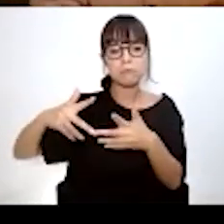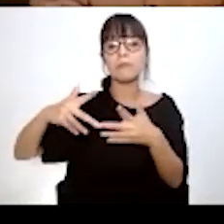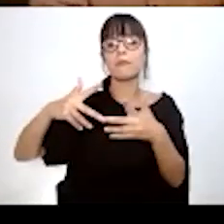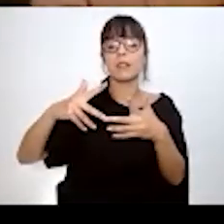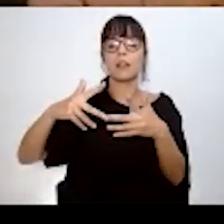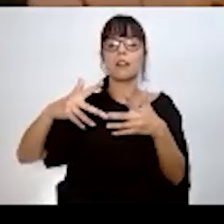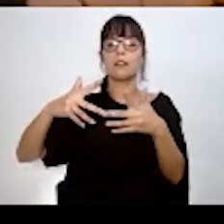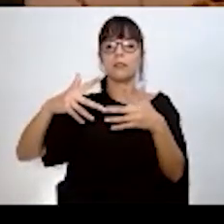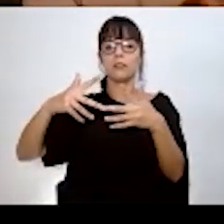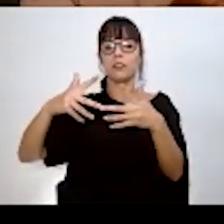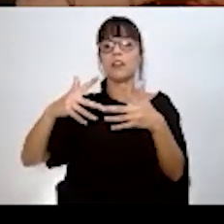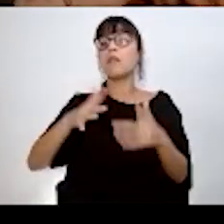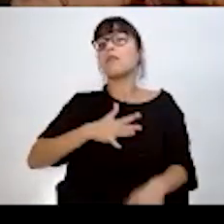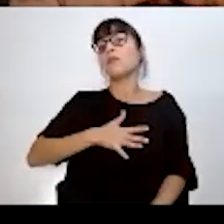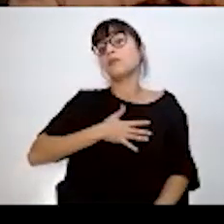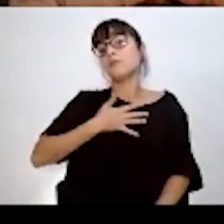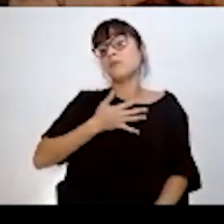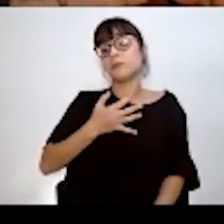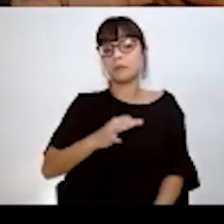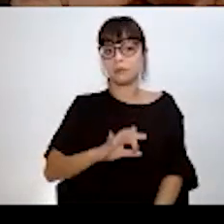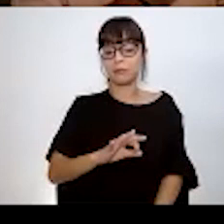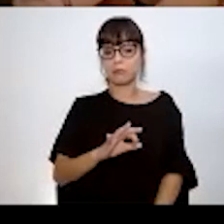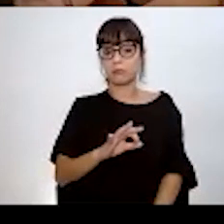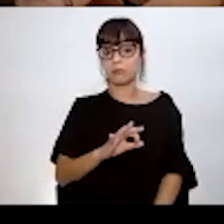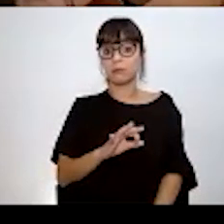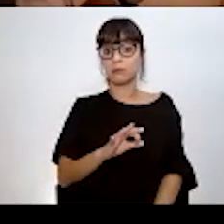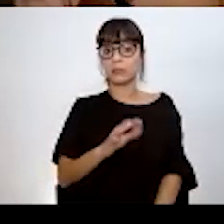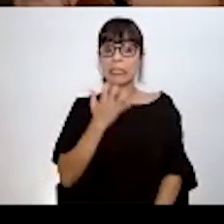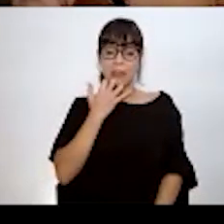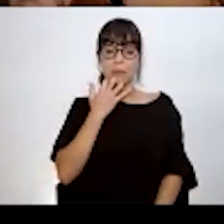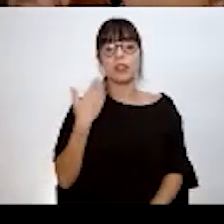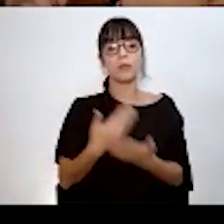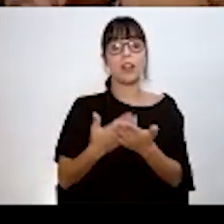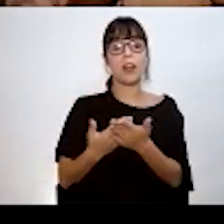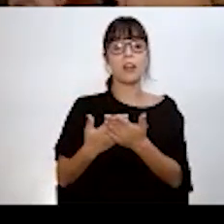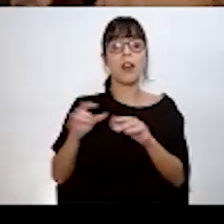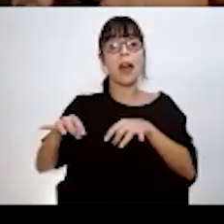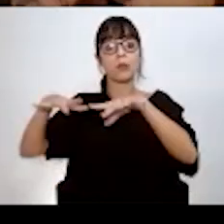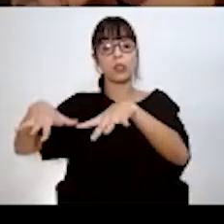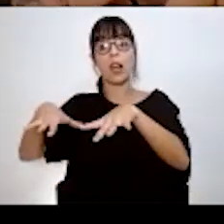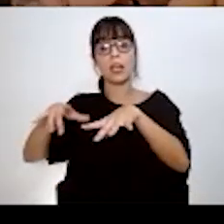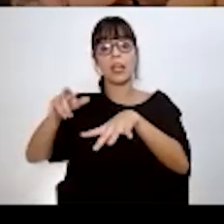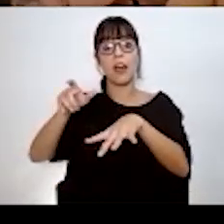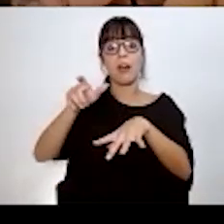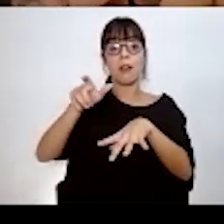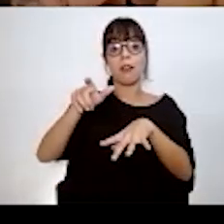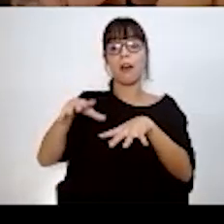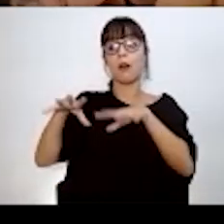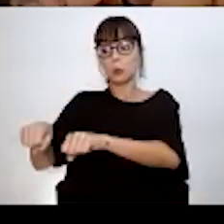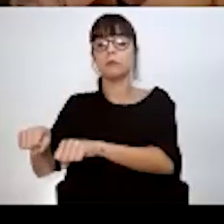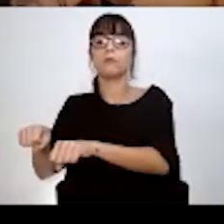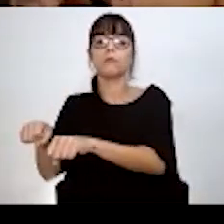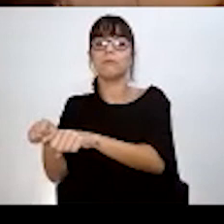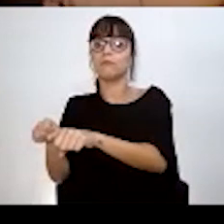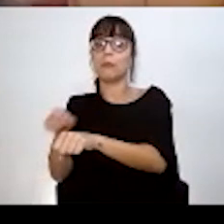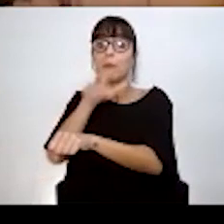van desde, por ejemplo, se ha demostrado que para poblar Australia pudo ser suficiente un hombre y dos mujeres en edad fértil.